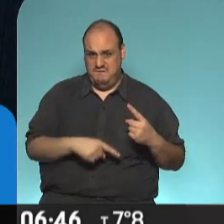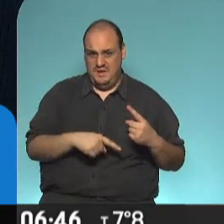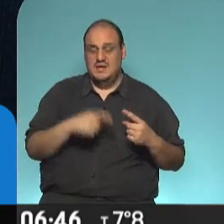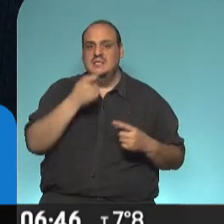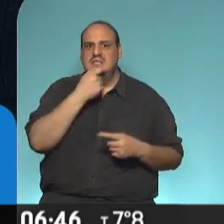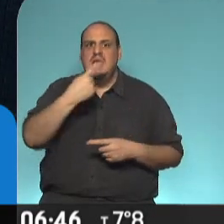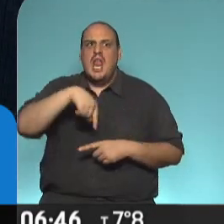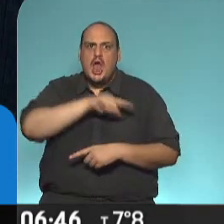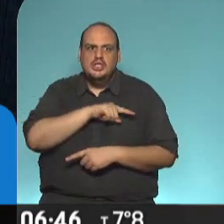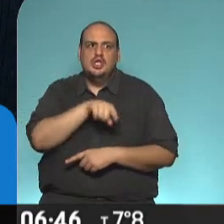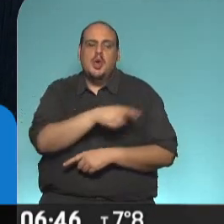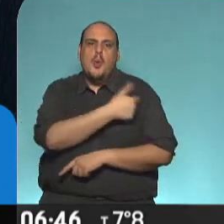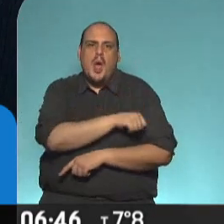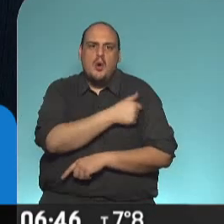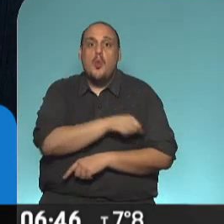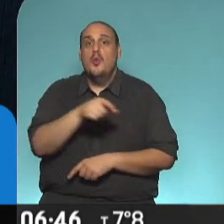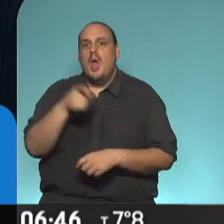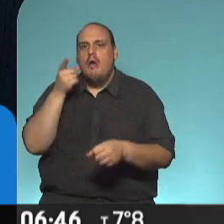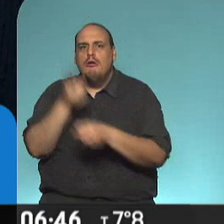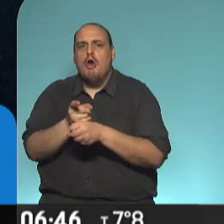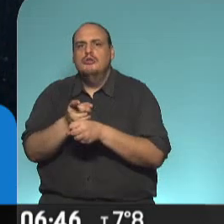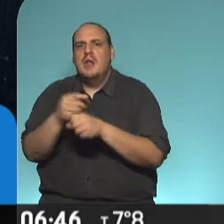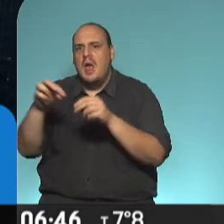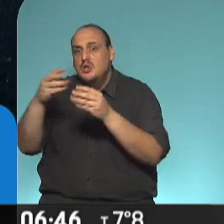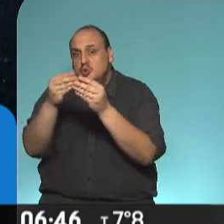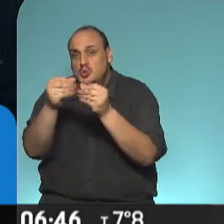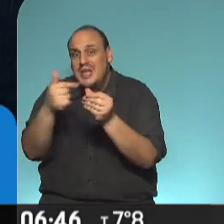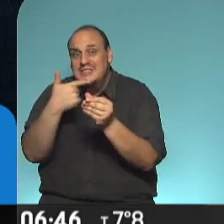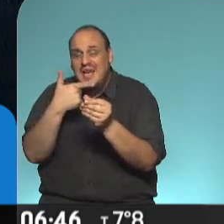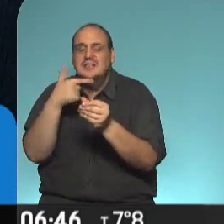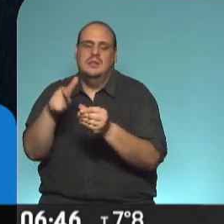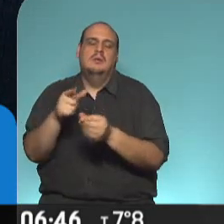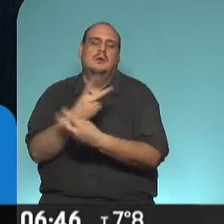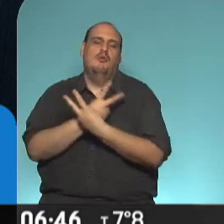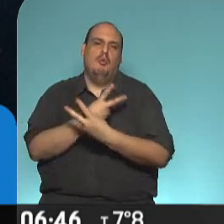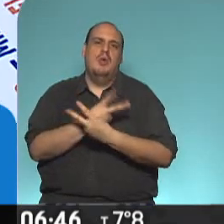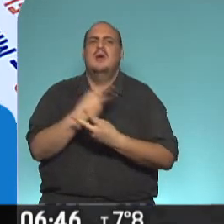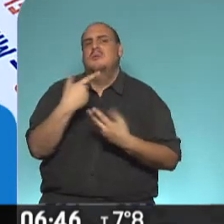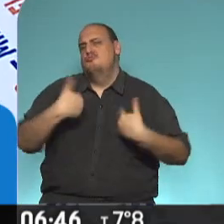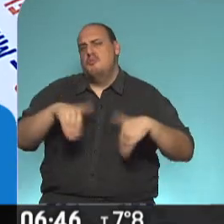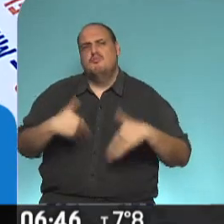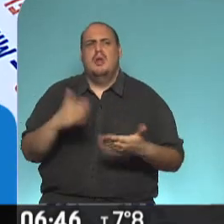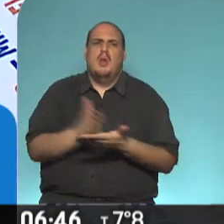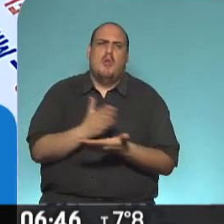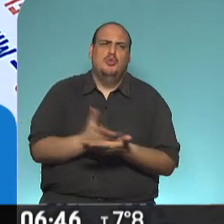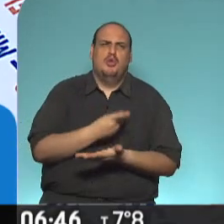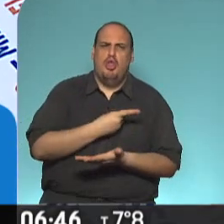de acción sea la proteína S, nos va a proteger, ya sea una vacuna producida en Estados Unidos, en Canadá, en